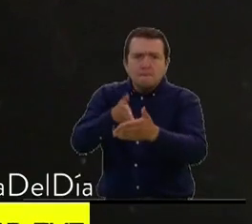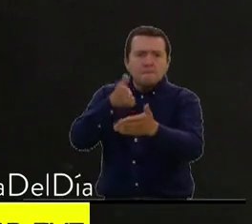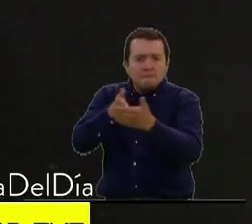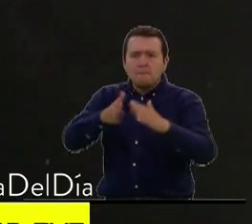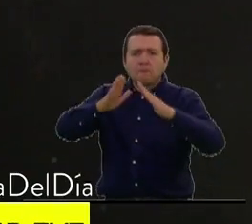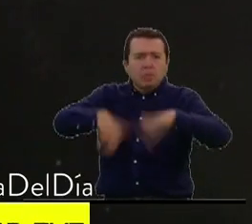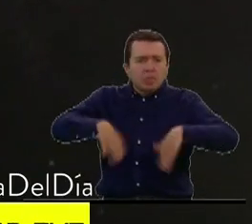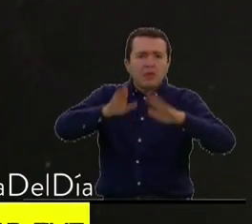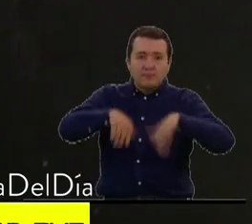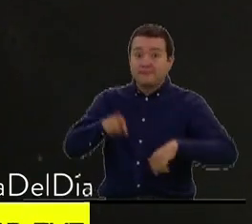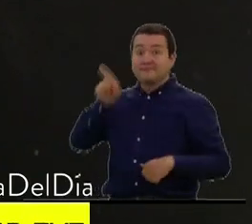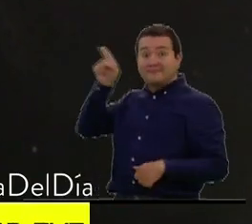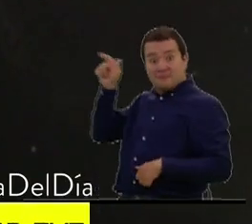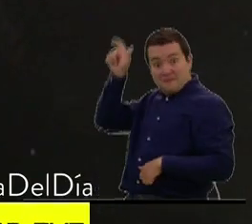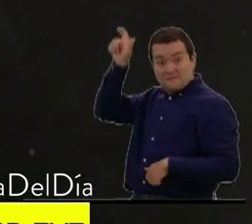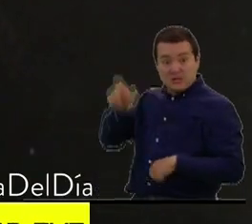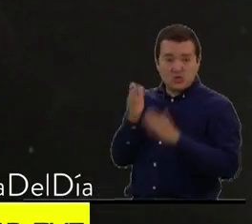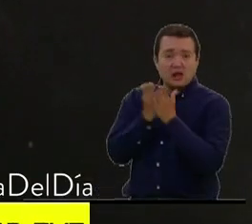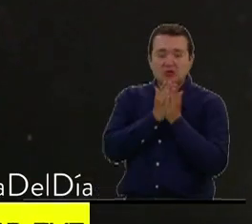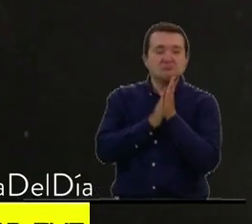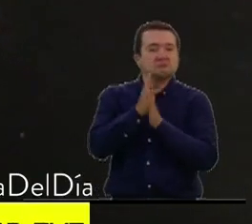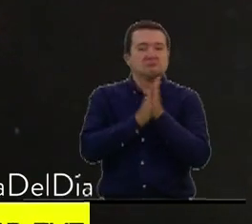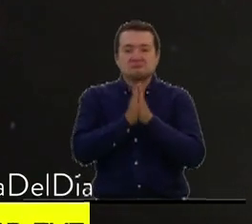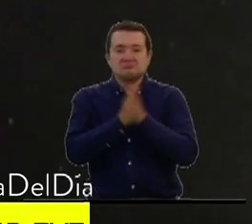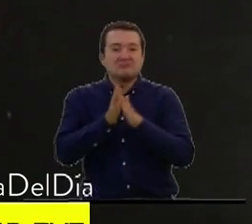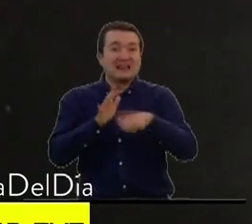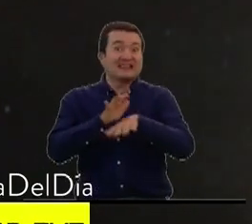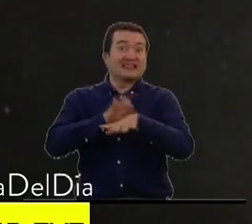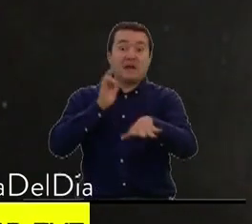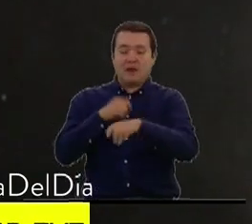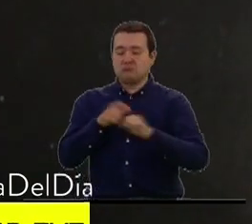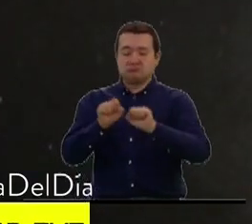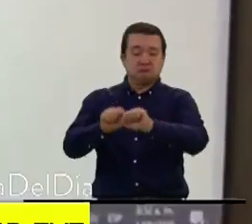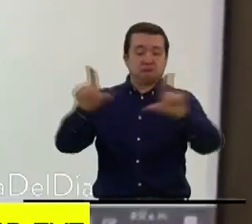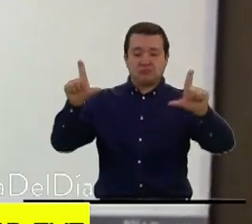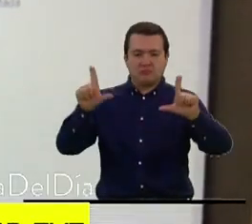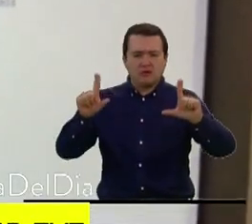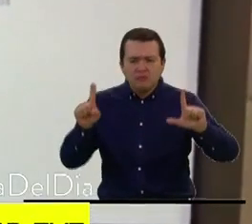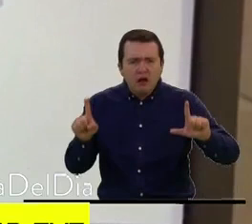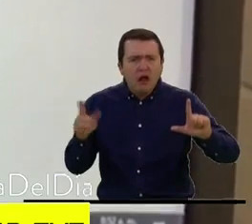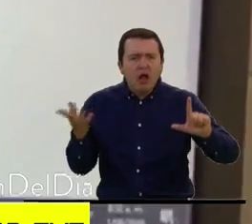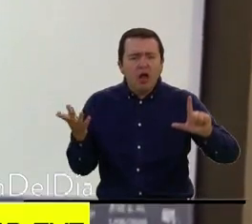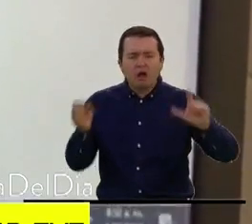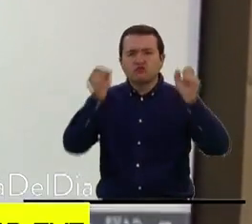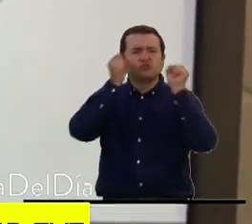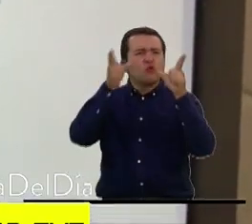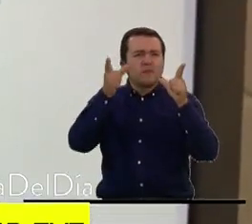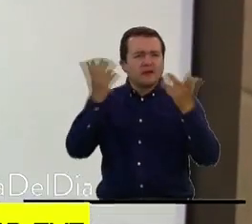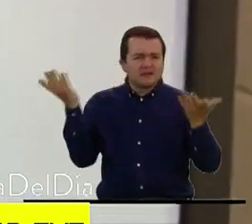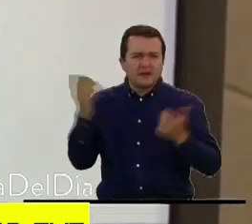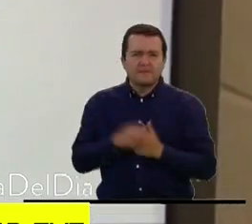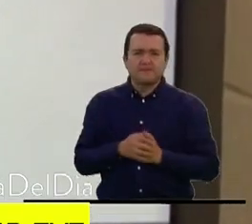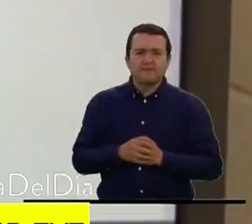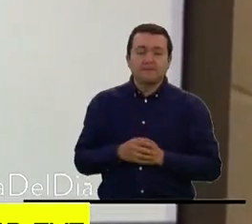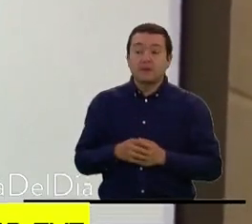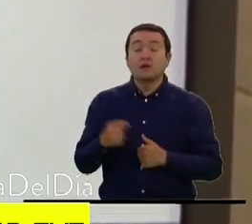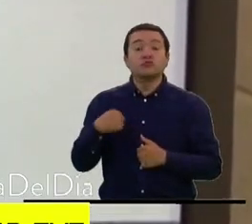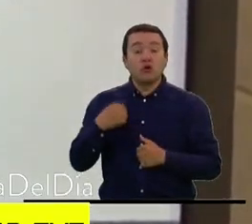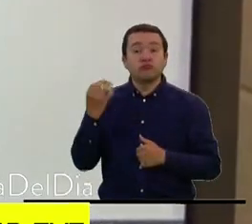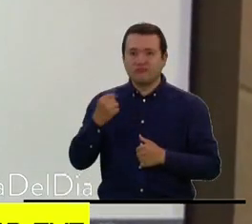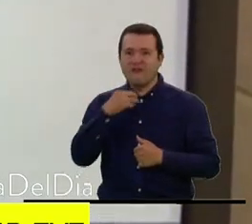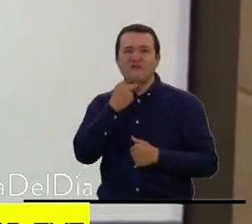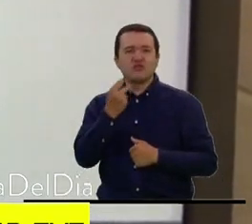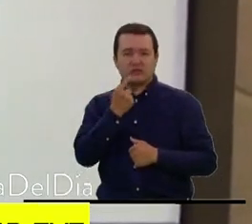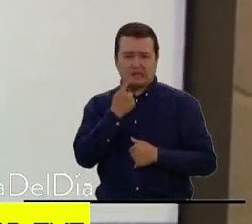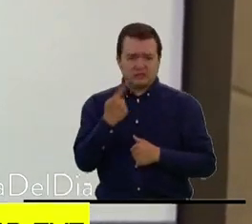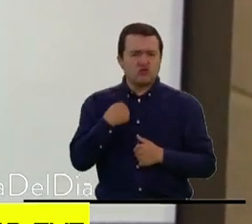estudiante se levantó muy temprano para hacer la prueba saber teide sin embargo se llevó una sorpresa llevó desde las 6 y 30 de la